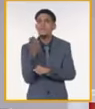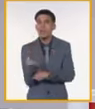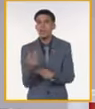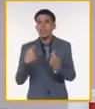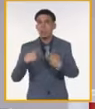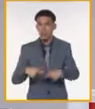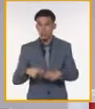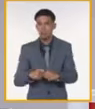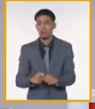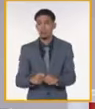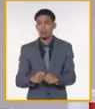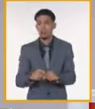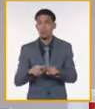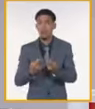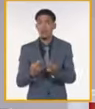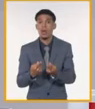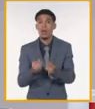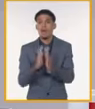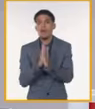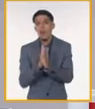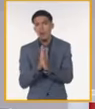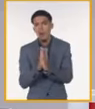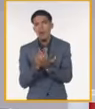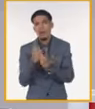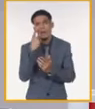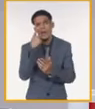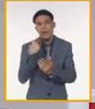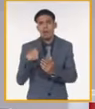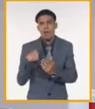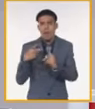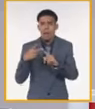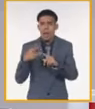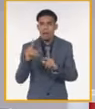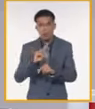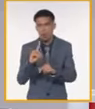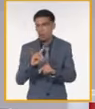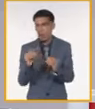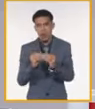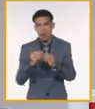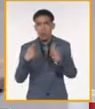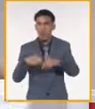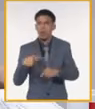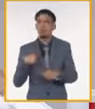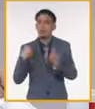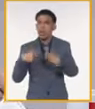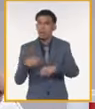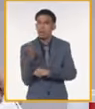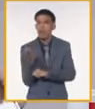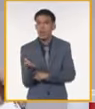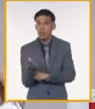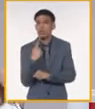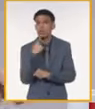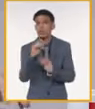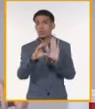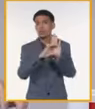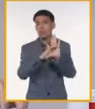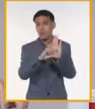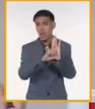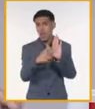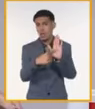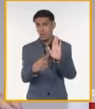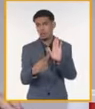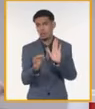Porque además son derechos No son favores son derechos además están refrendados refrendados en la en la en